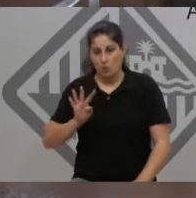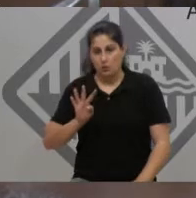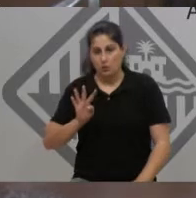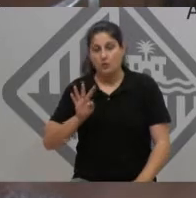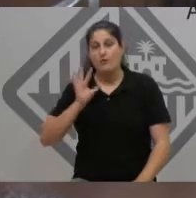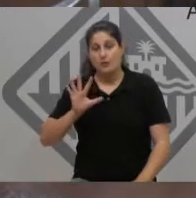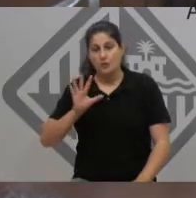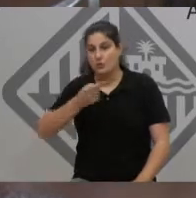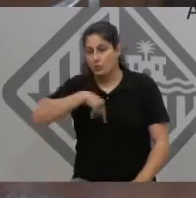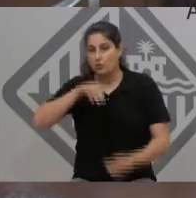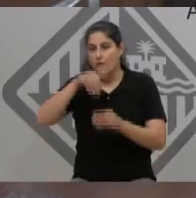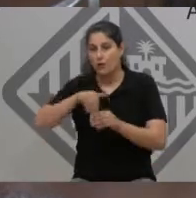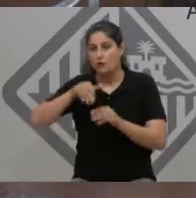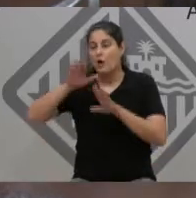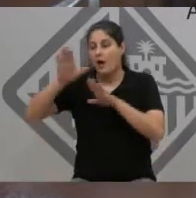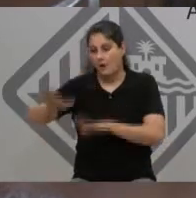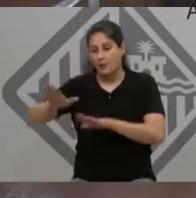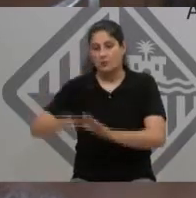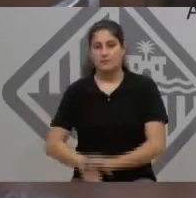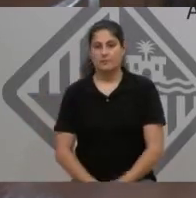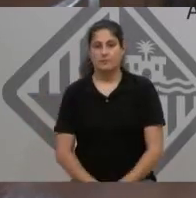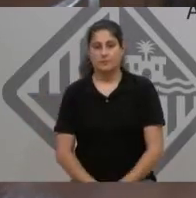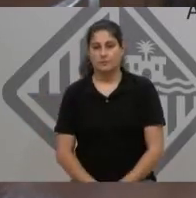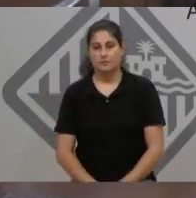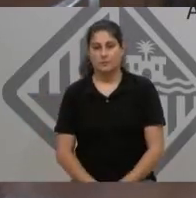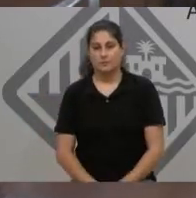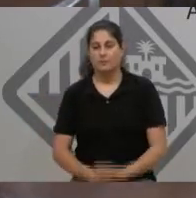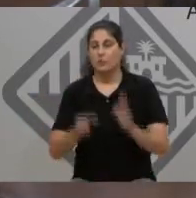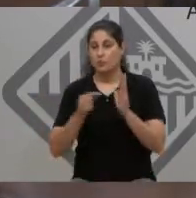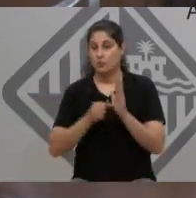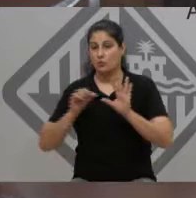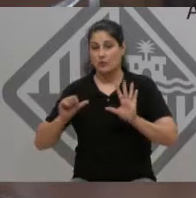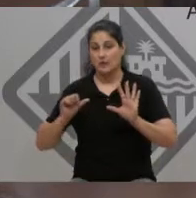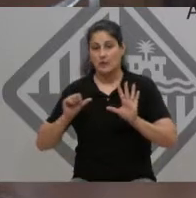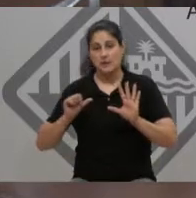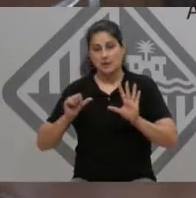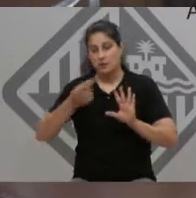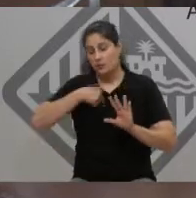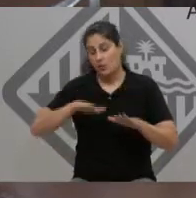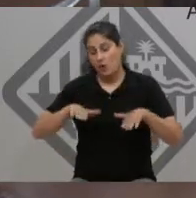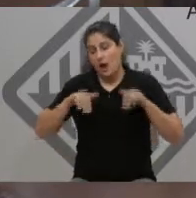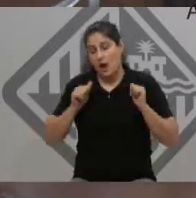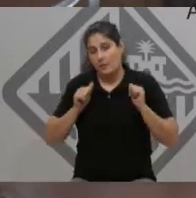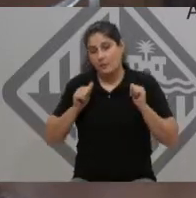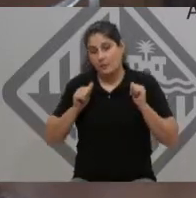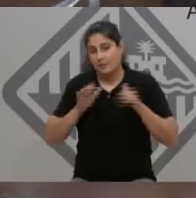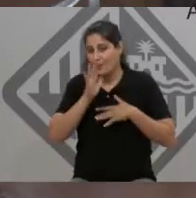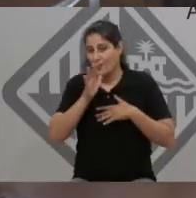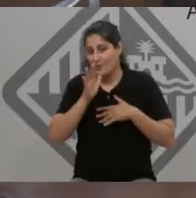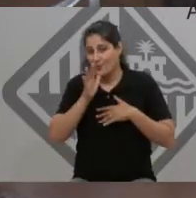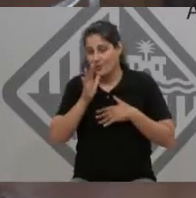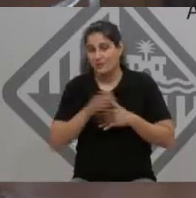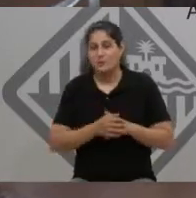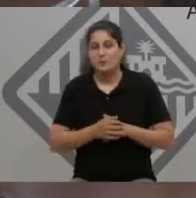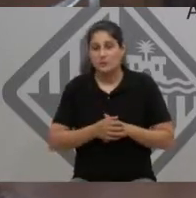5 vamos a votar a favor. Y en el punto 6 nos vamos a abstener porque no